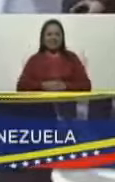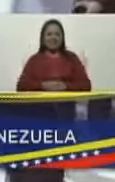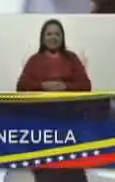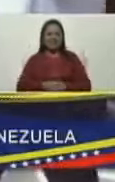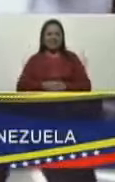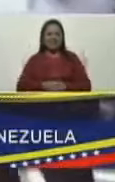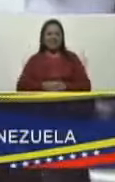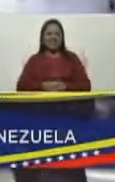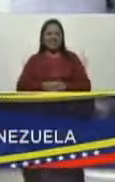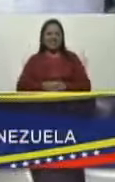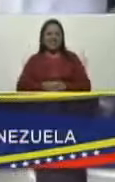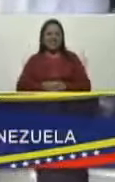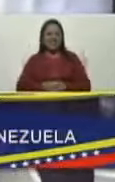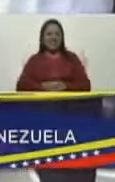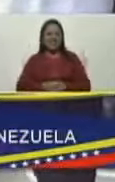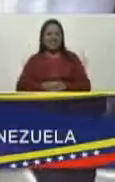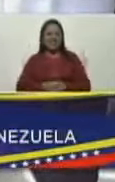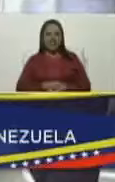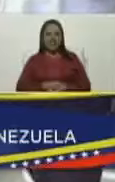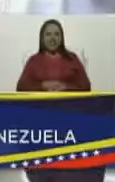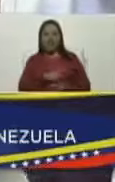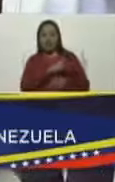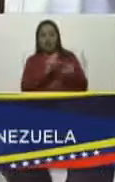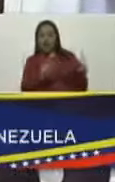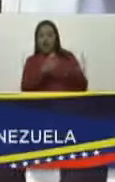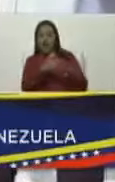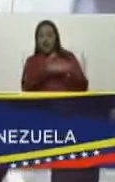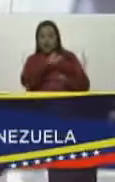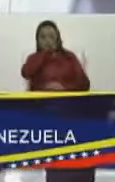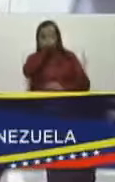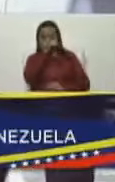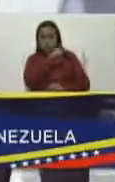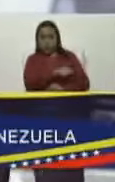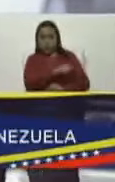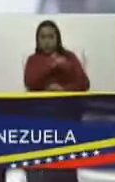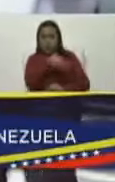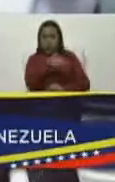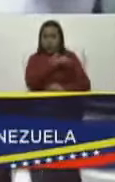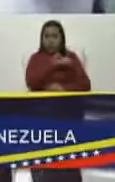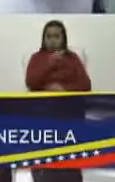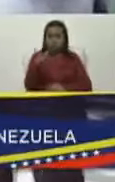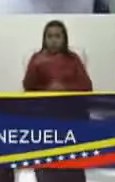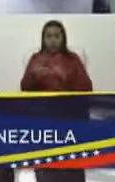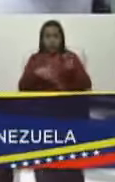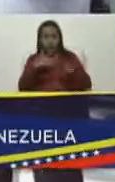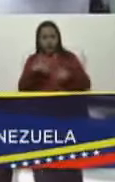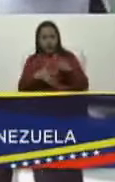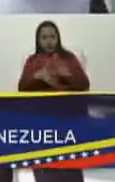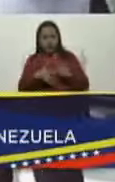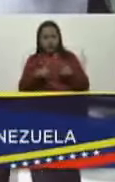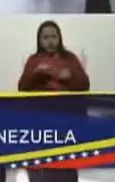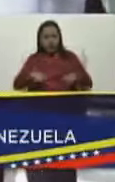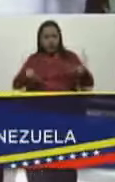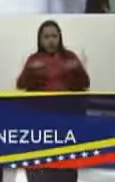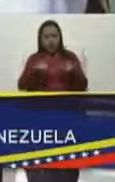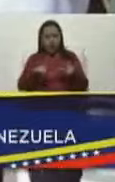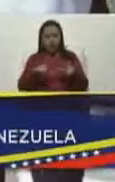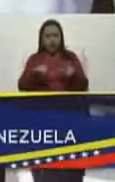Y cuando, no, estoy terminando Antímano. Veníamos de un acto en Boquerón, en Niño